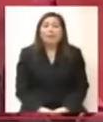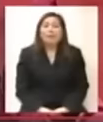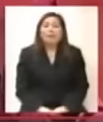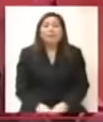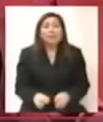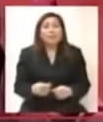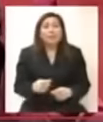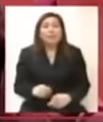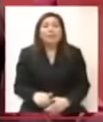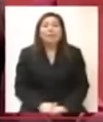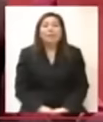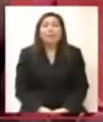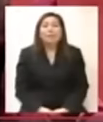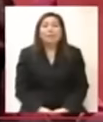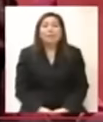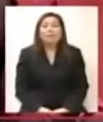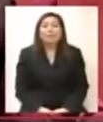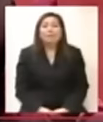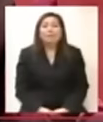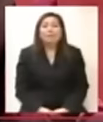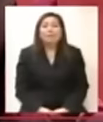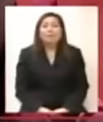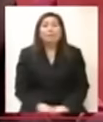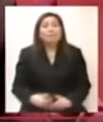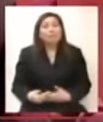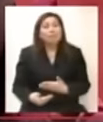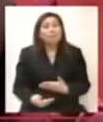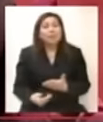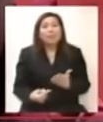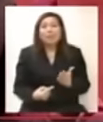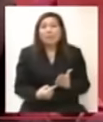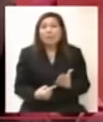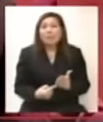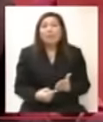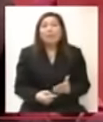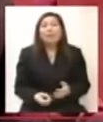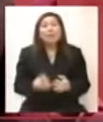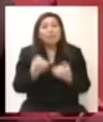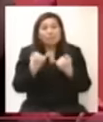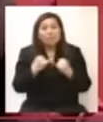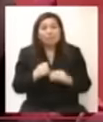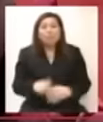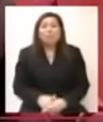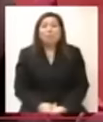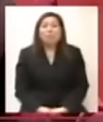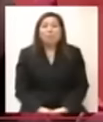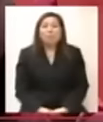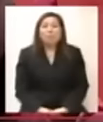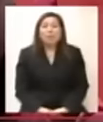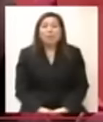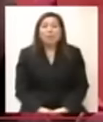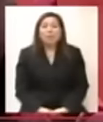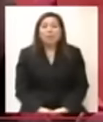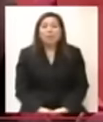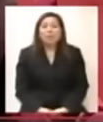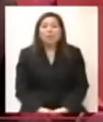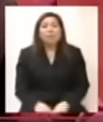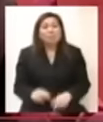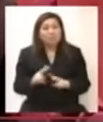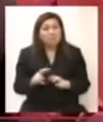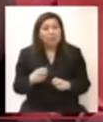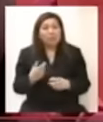va a permitir avanzar Pues en tecnología de la información en en